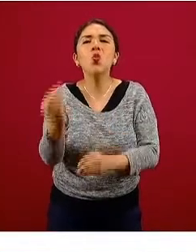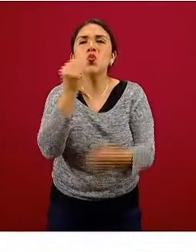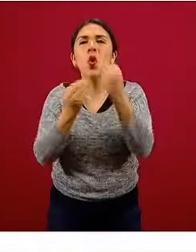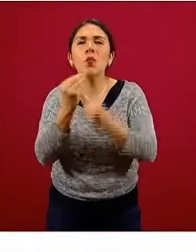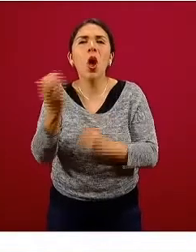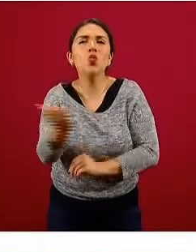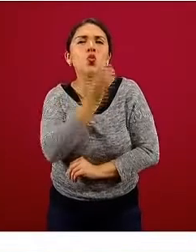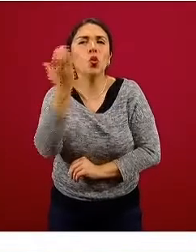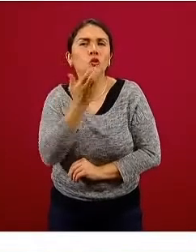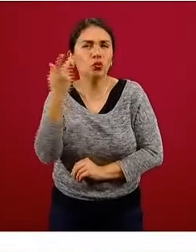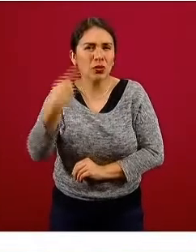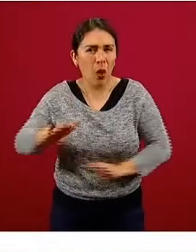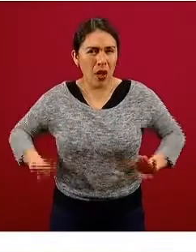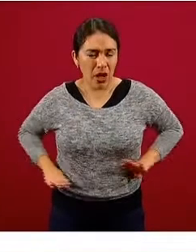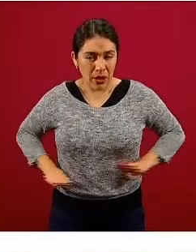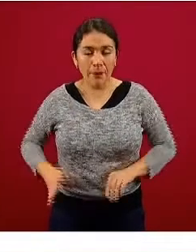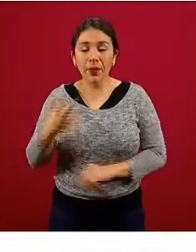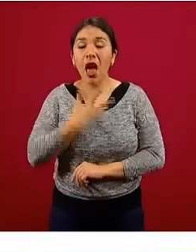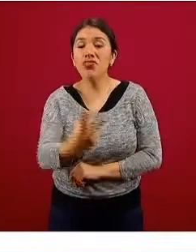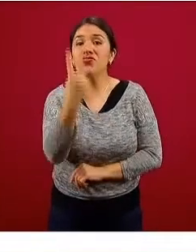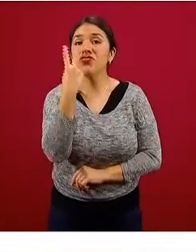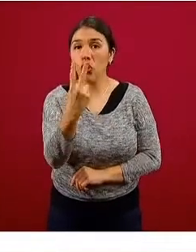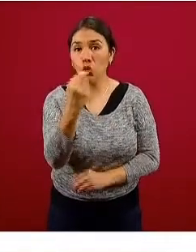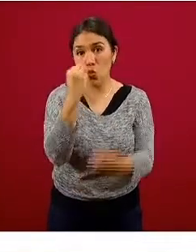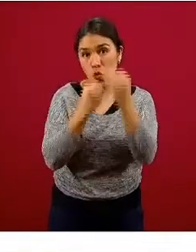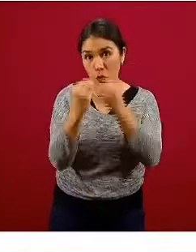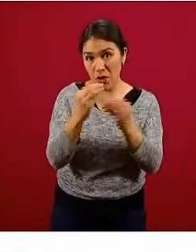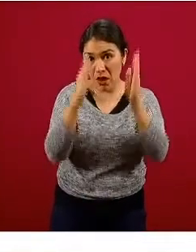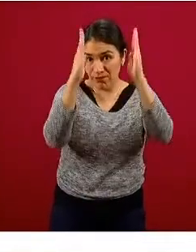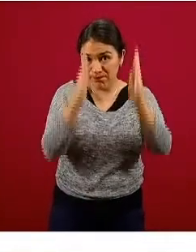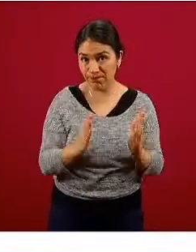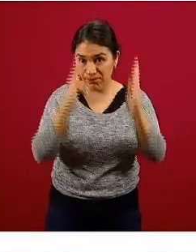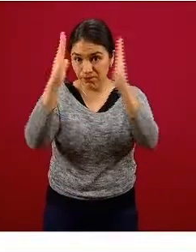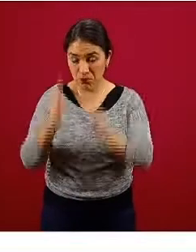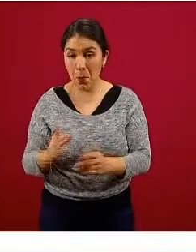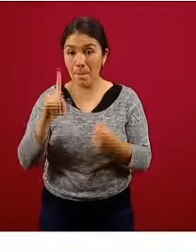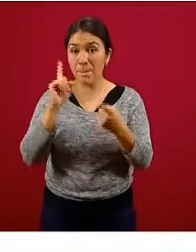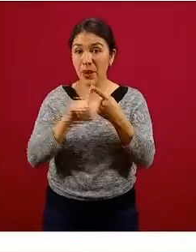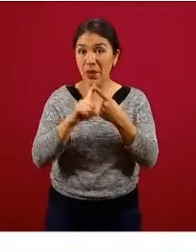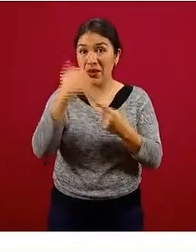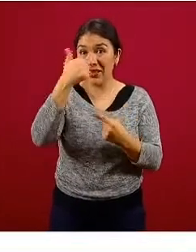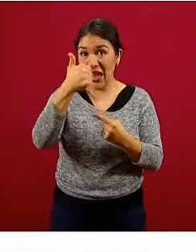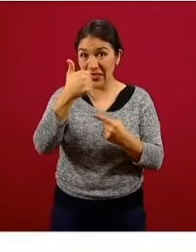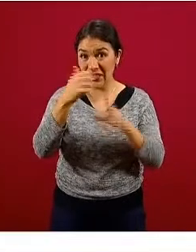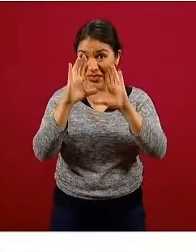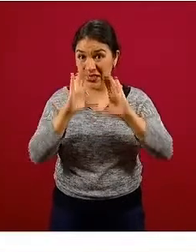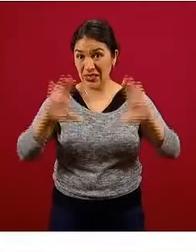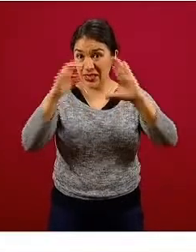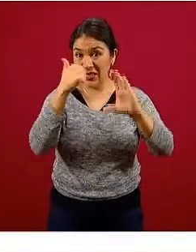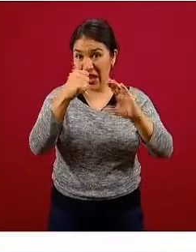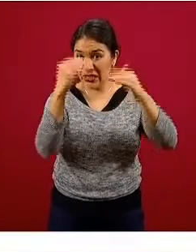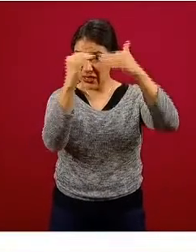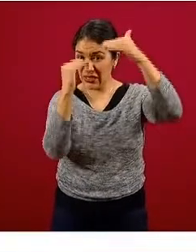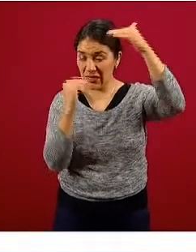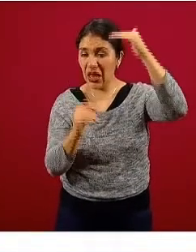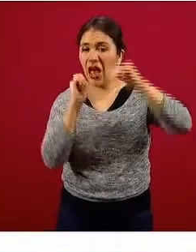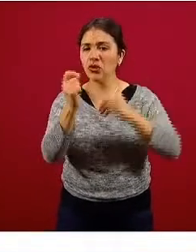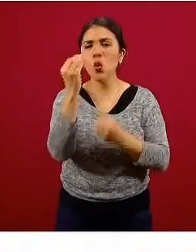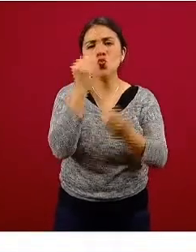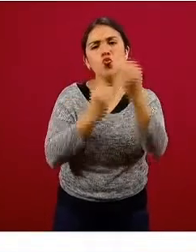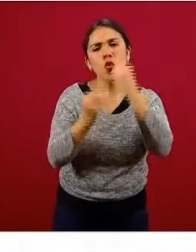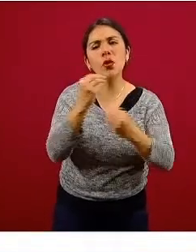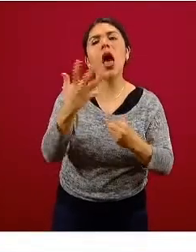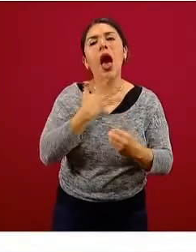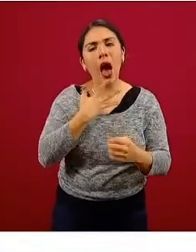hábitos dietéticos. Y tenemos dos tipos de alimentos. Los primeros 6 grupos son alimentos